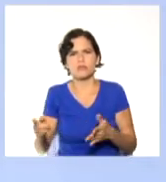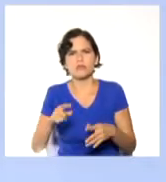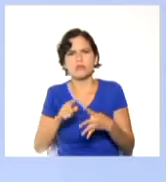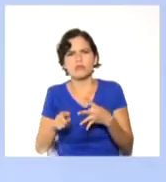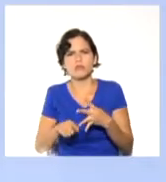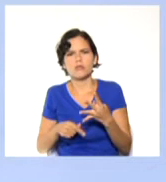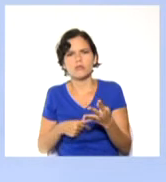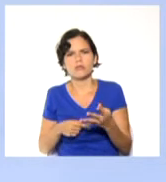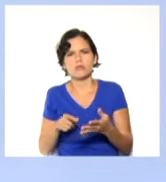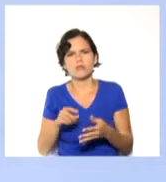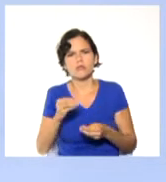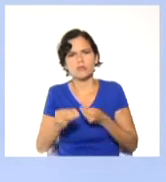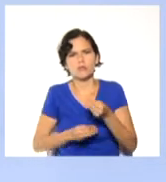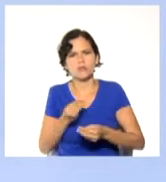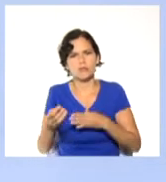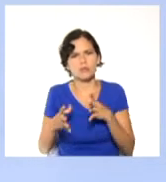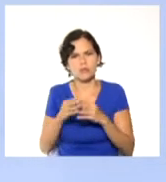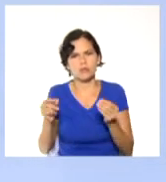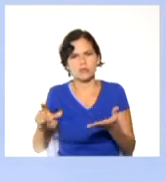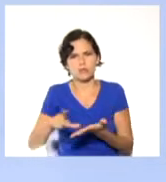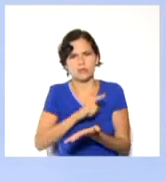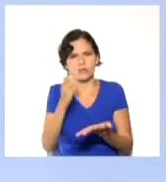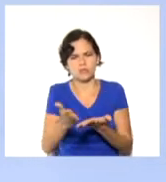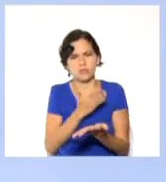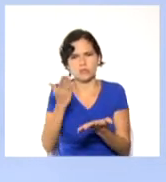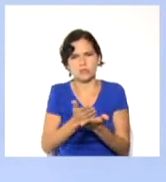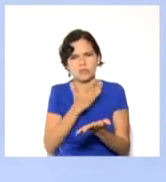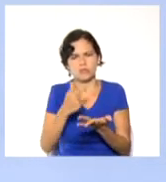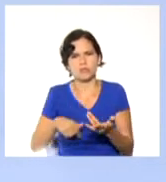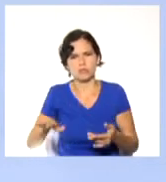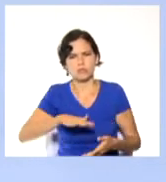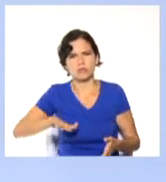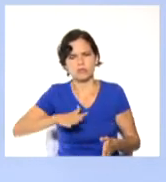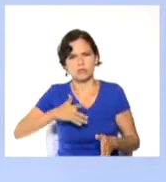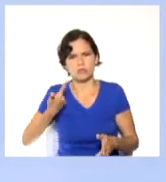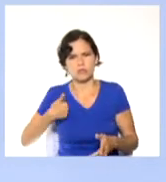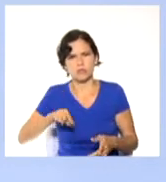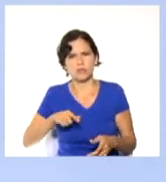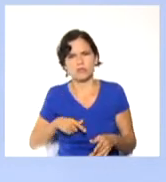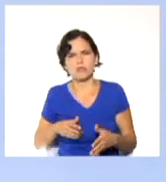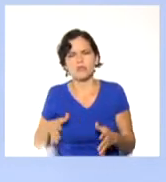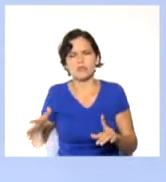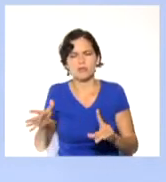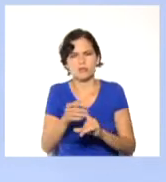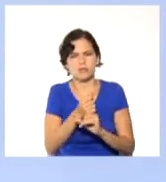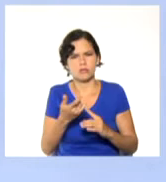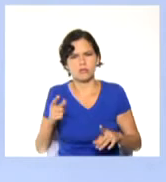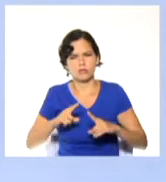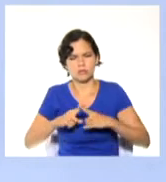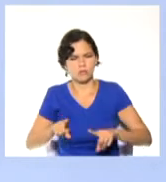vienen en libros de historietas de pasatiempos, donde tenemos que encontrar las diferencias entre dos